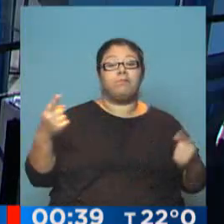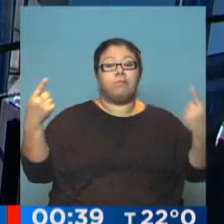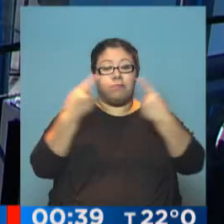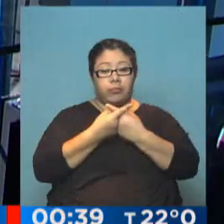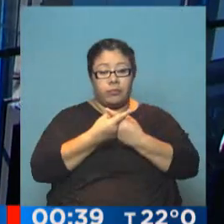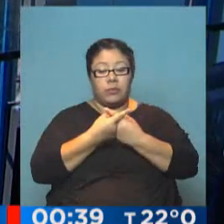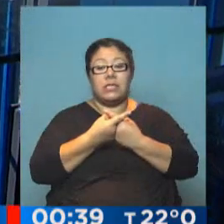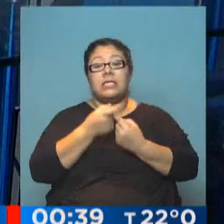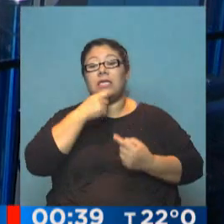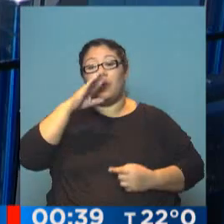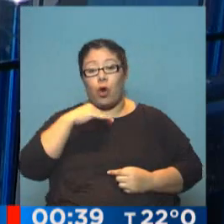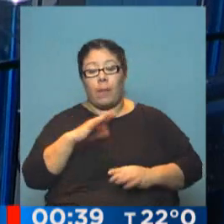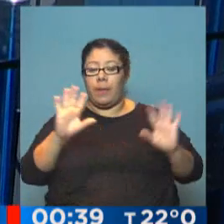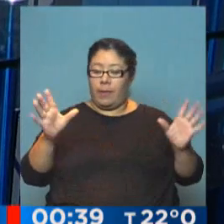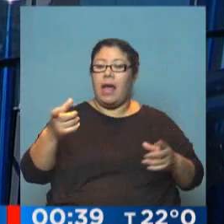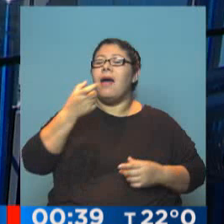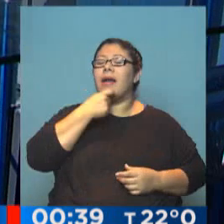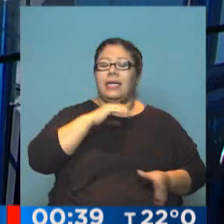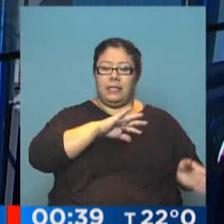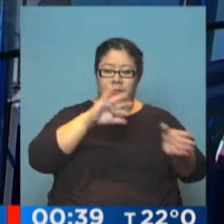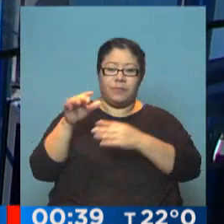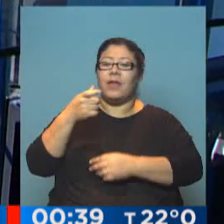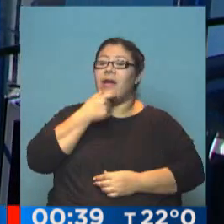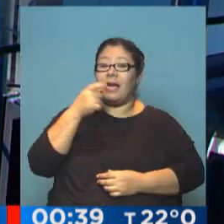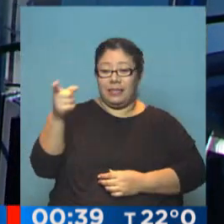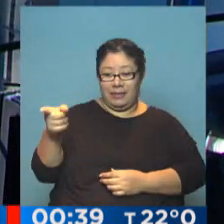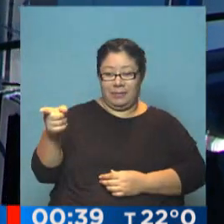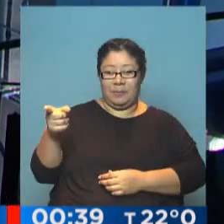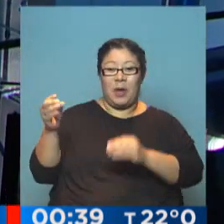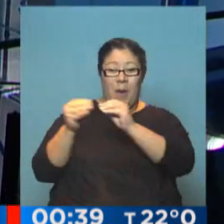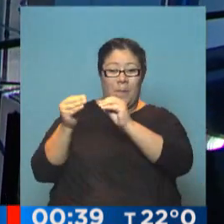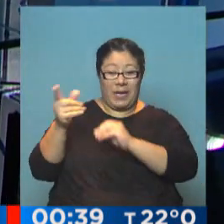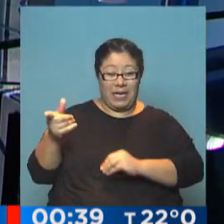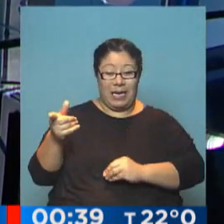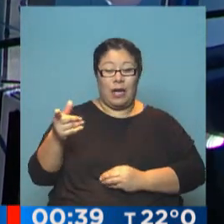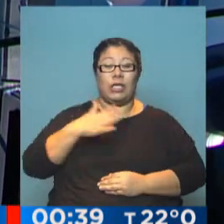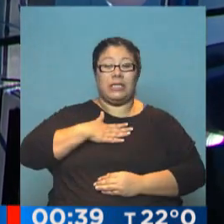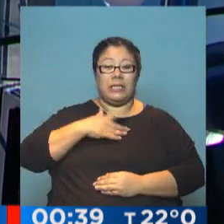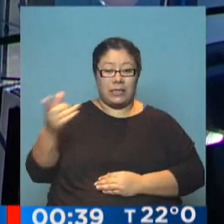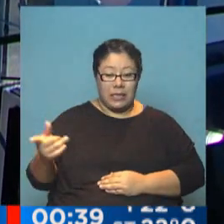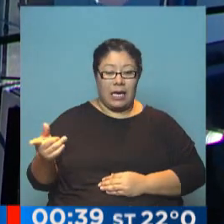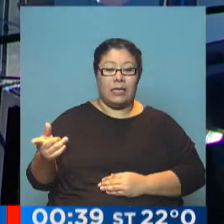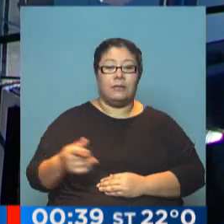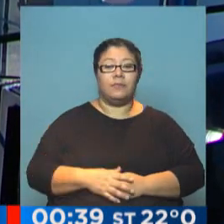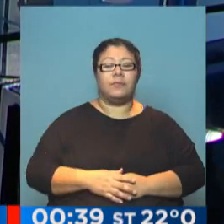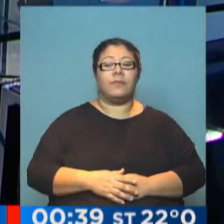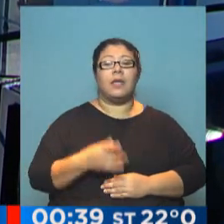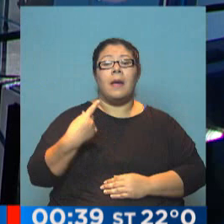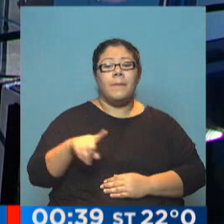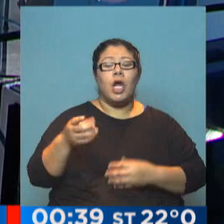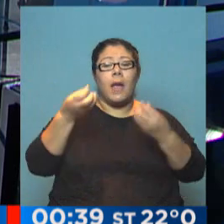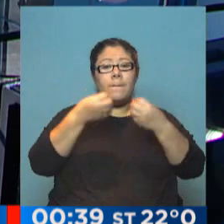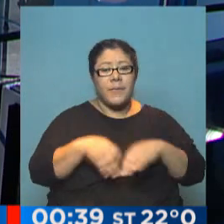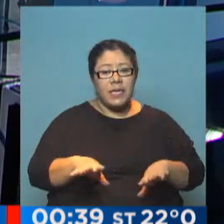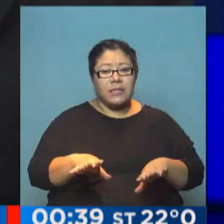Hablaste de Racing, el equipo del que es hincha Esteban Mañani, que en un rato tiene una espectacular columna de cultura digital. Pero comienza una